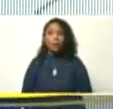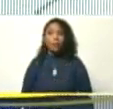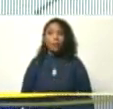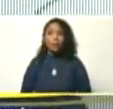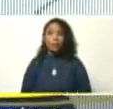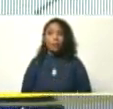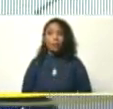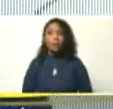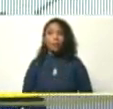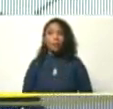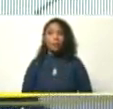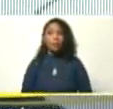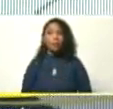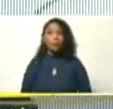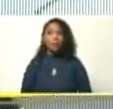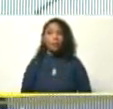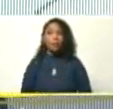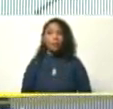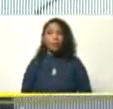Sí.